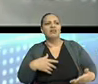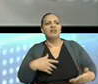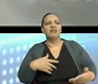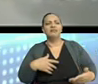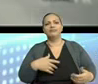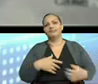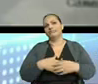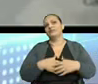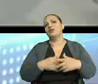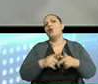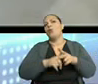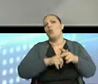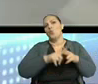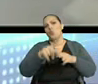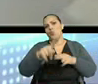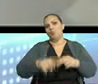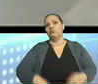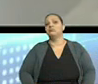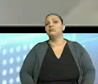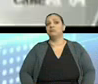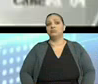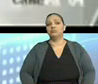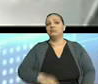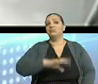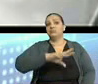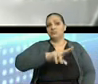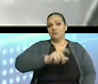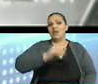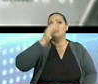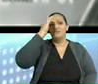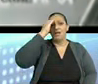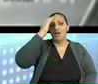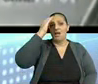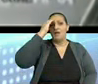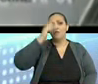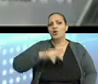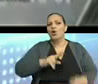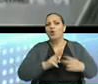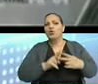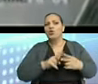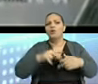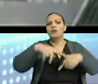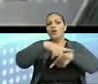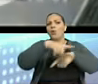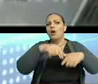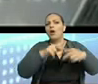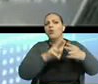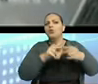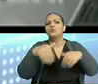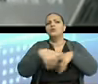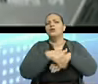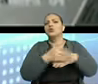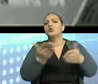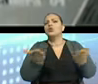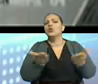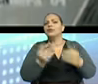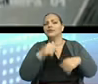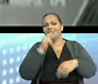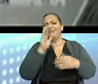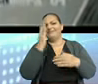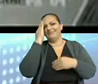esos recovecos. Pues y no lo dejan lero, lero. Así lo estén grabando las cámaras. Esto de las cámaras